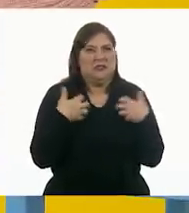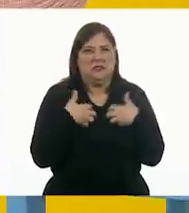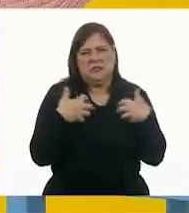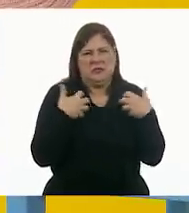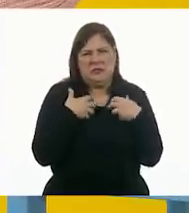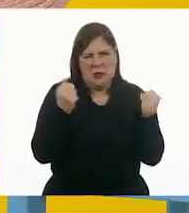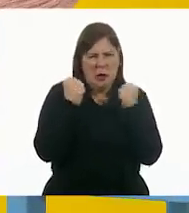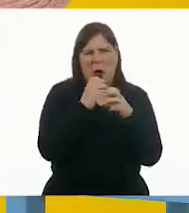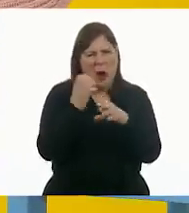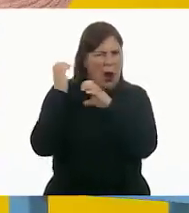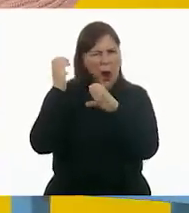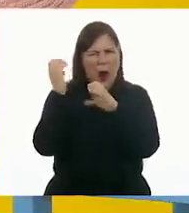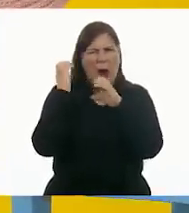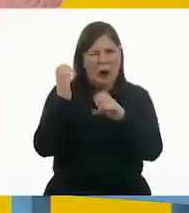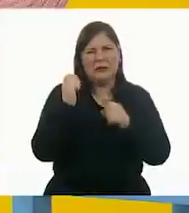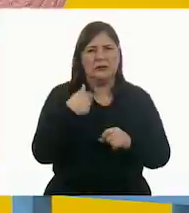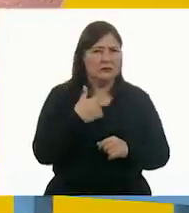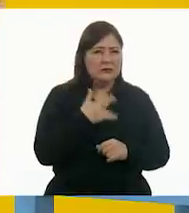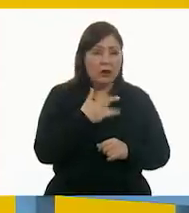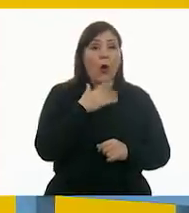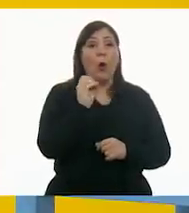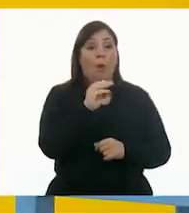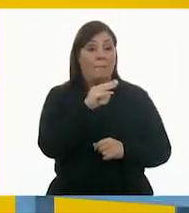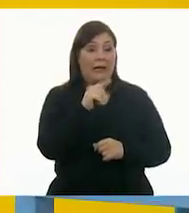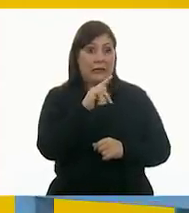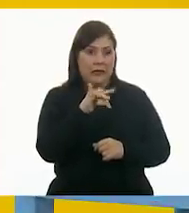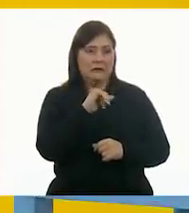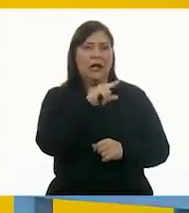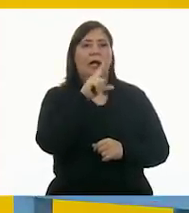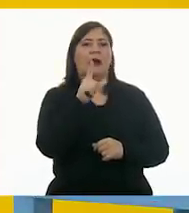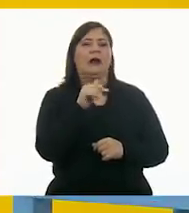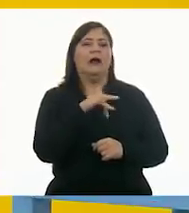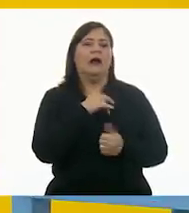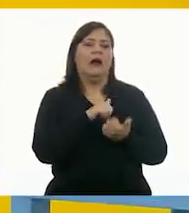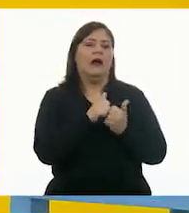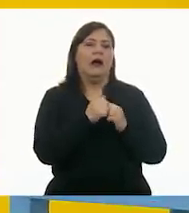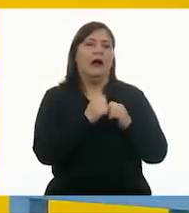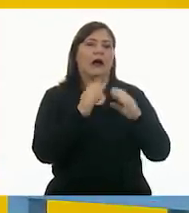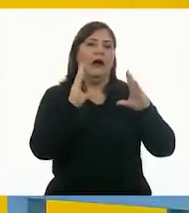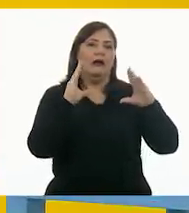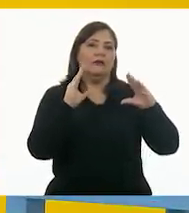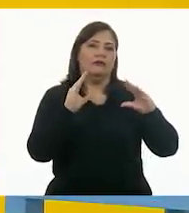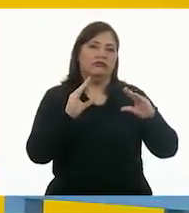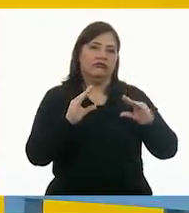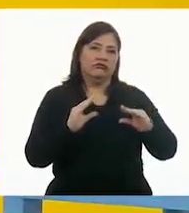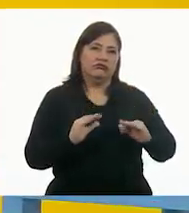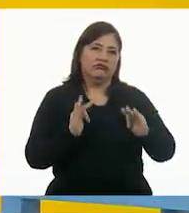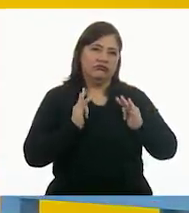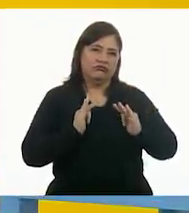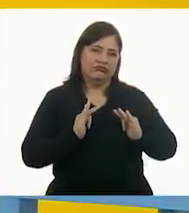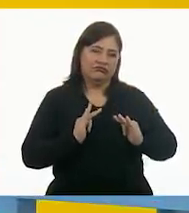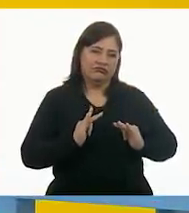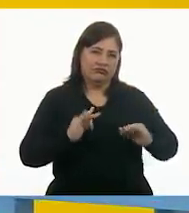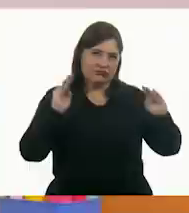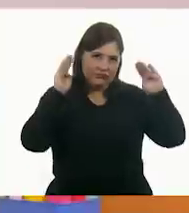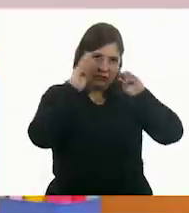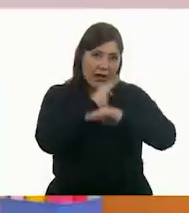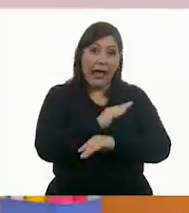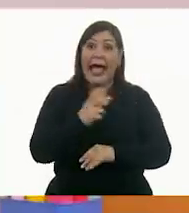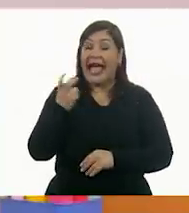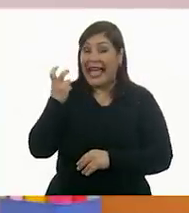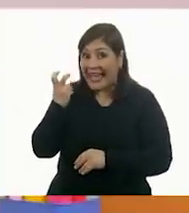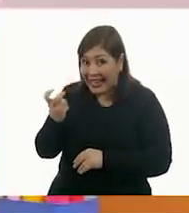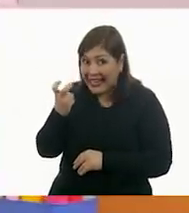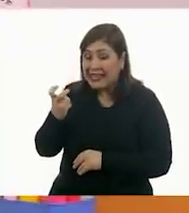toda enojada! O Matías, y después... ¡La calma! Muy bien. Esta va a ser